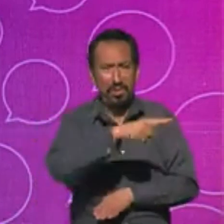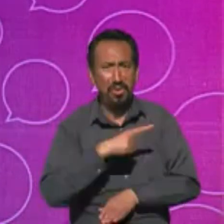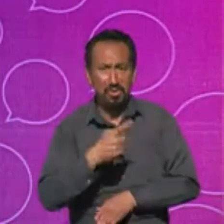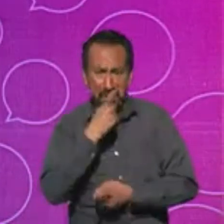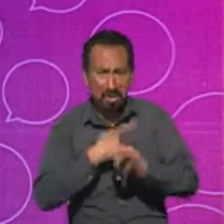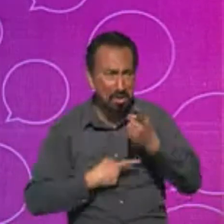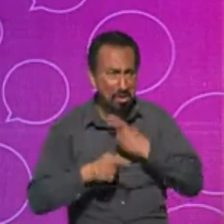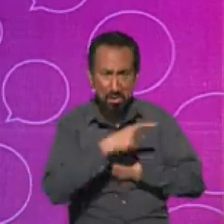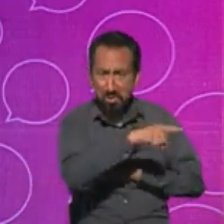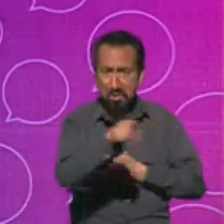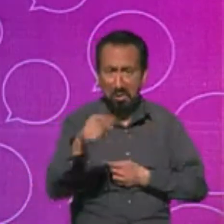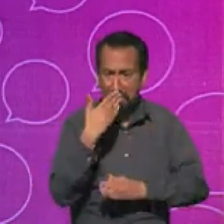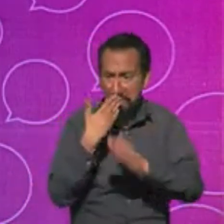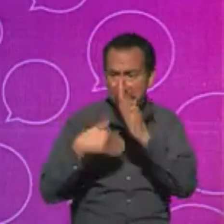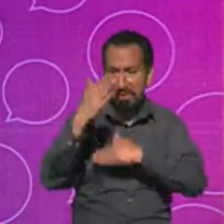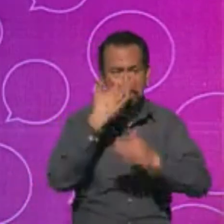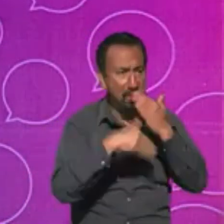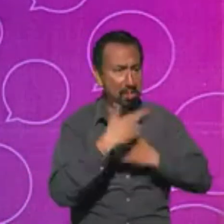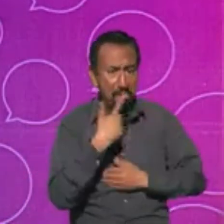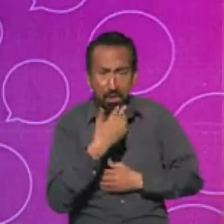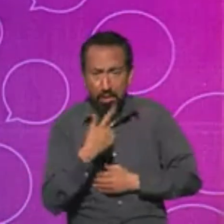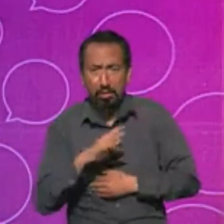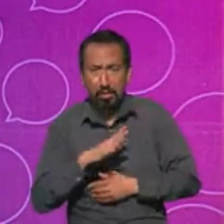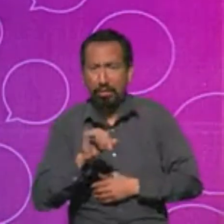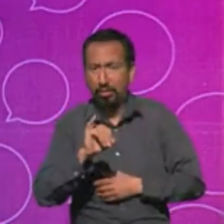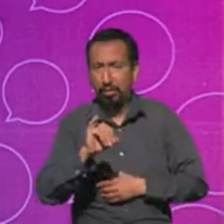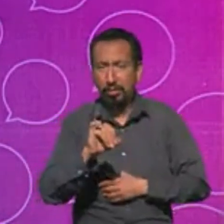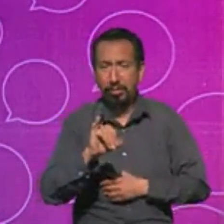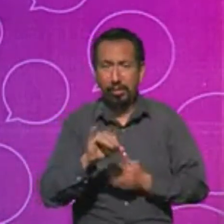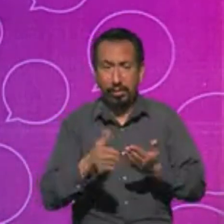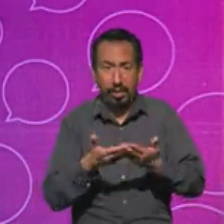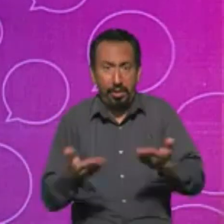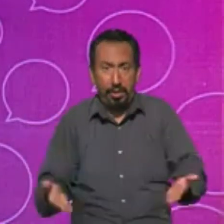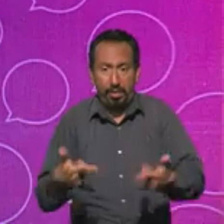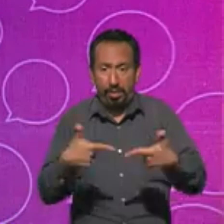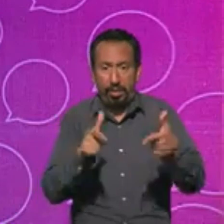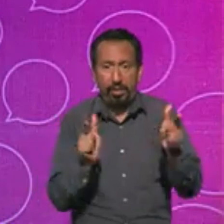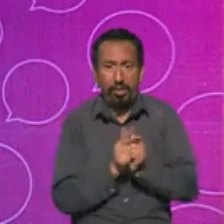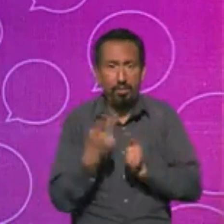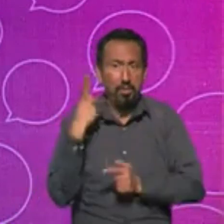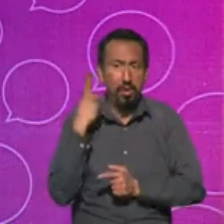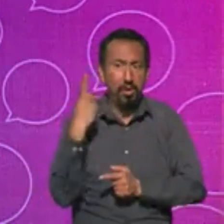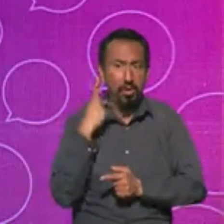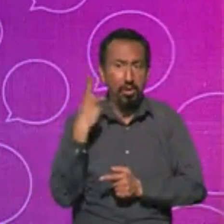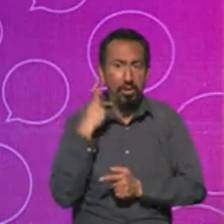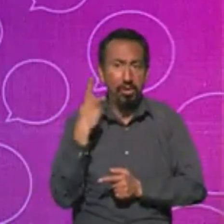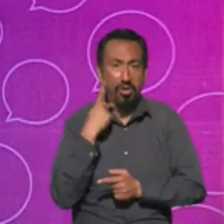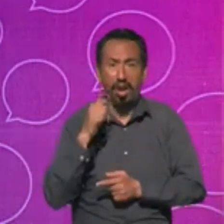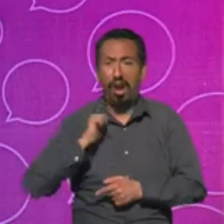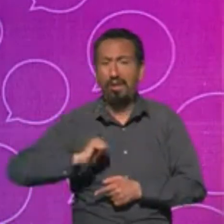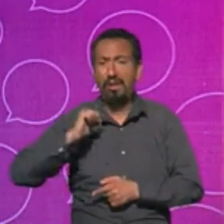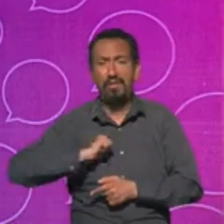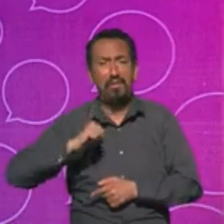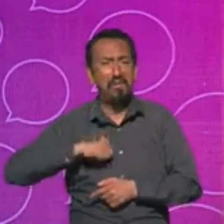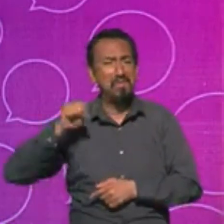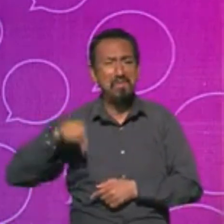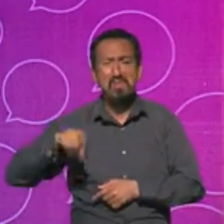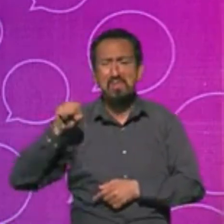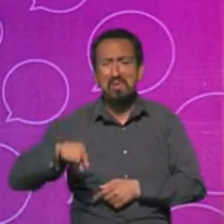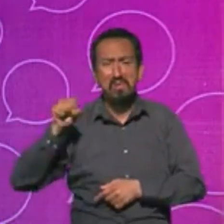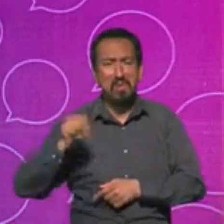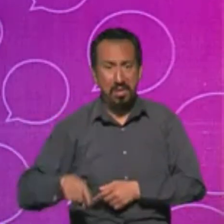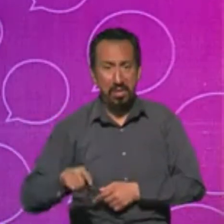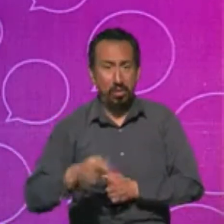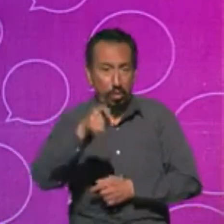dicho y de lo que nos han hecho creer quienes hoy representan a los partidos de la vieja política Te darás